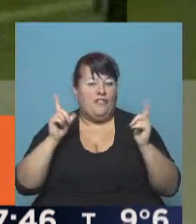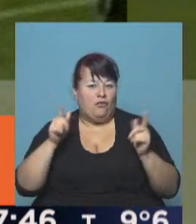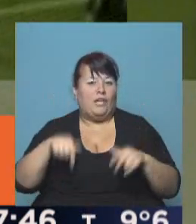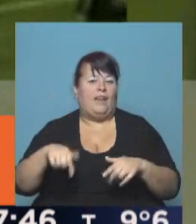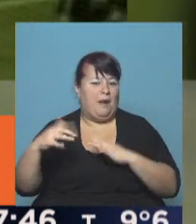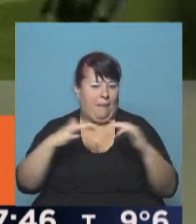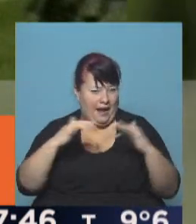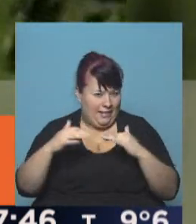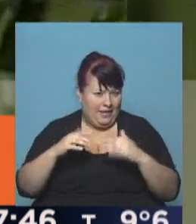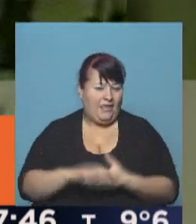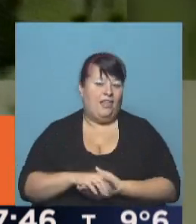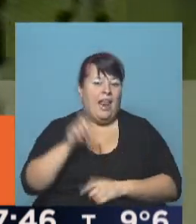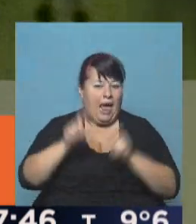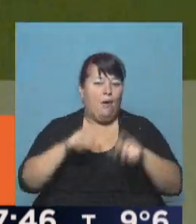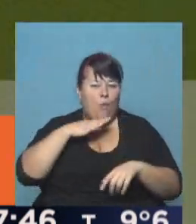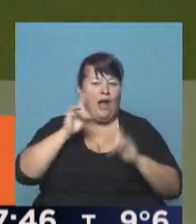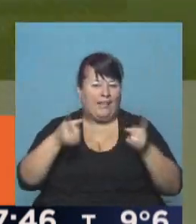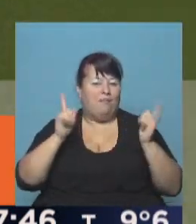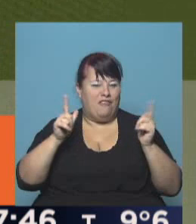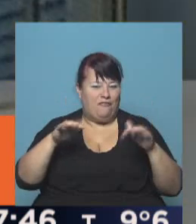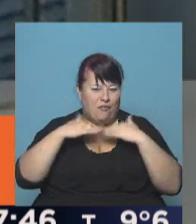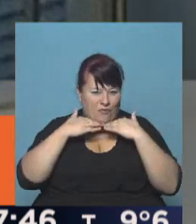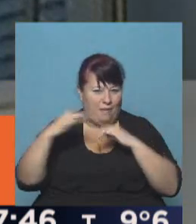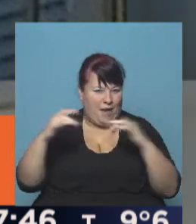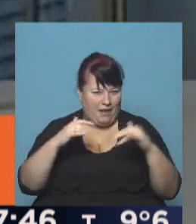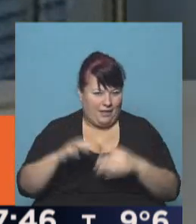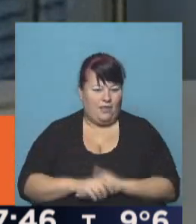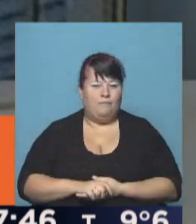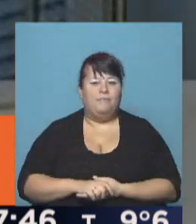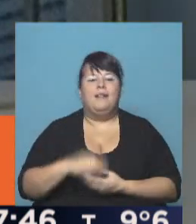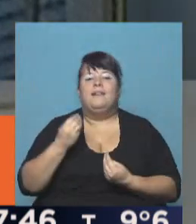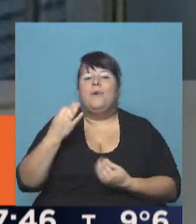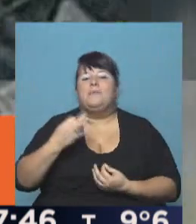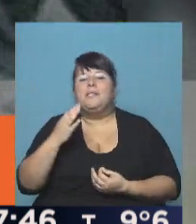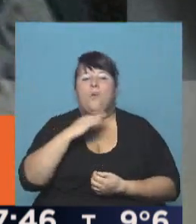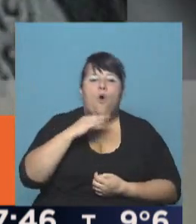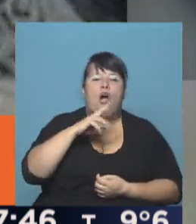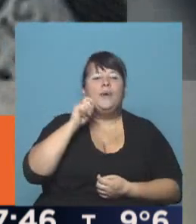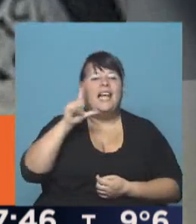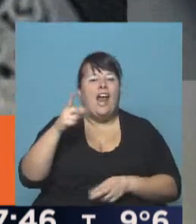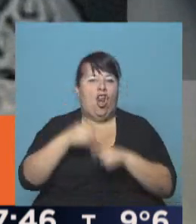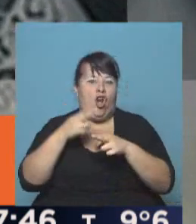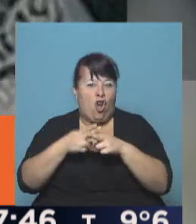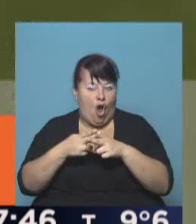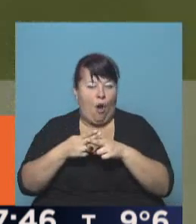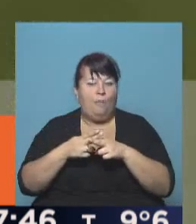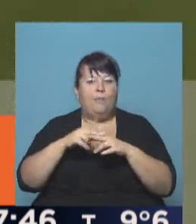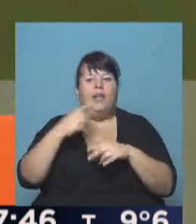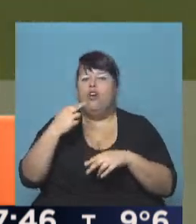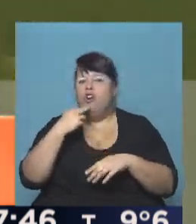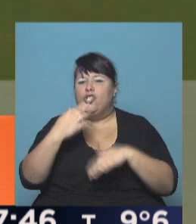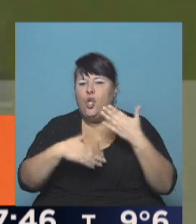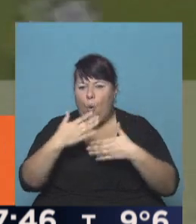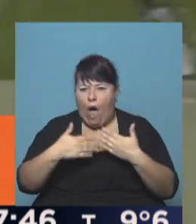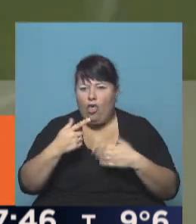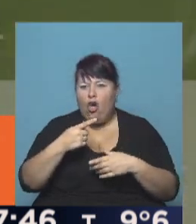del partido y que la gente de Boca también disfrute mucho del partido. En especial tiene Boca y Villarreal, ¿no? Por los nombres, alrededor de 11